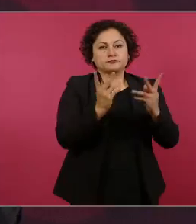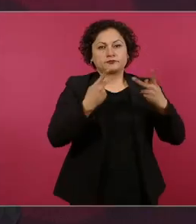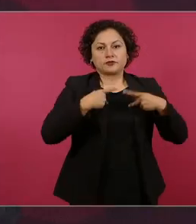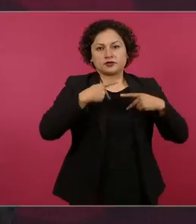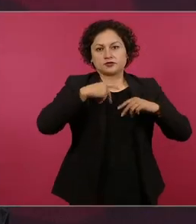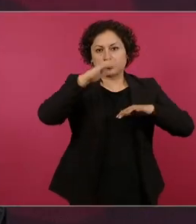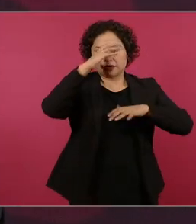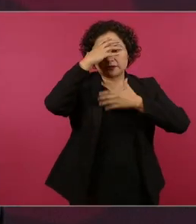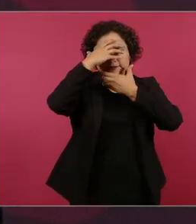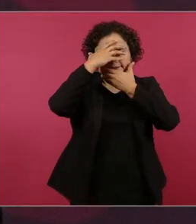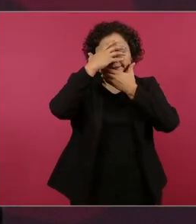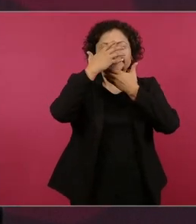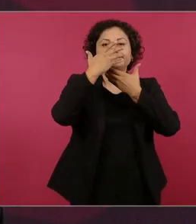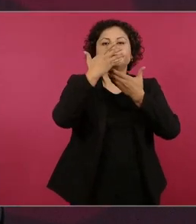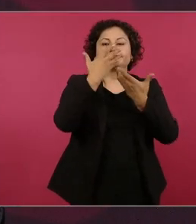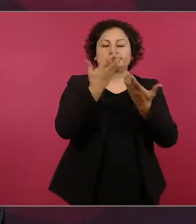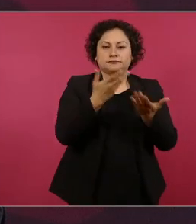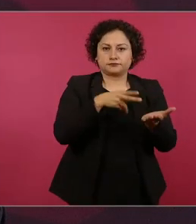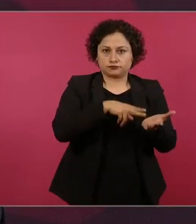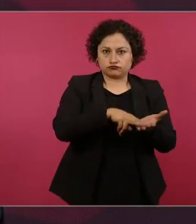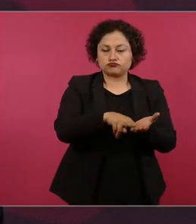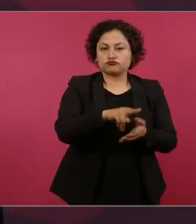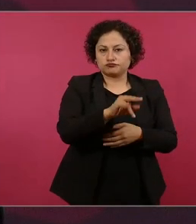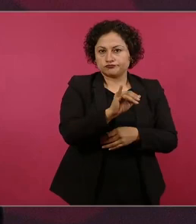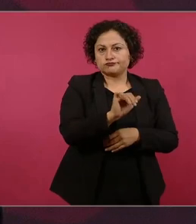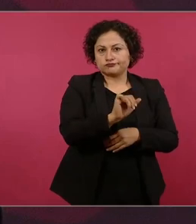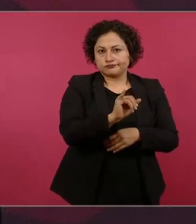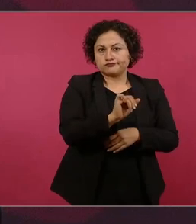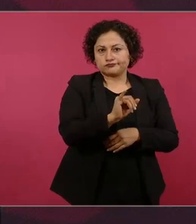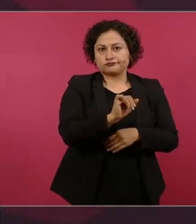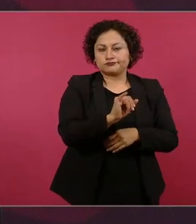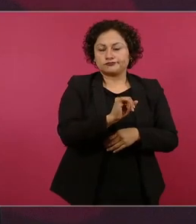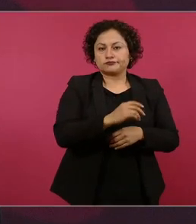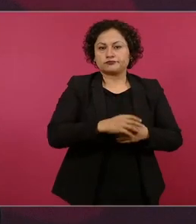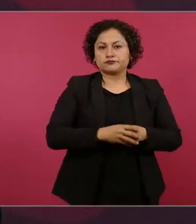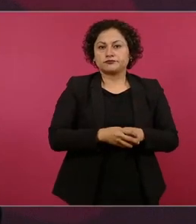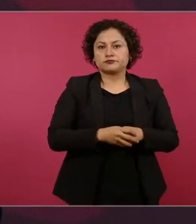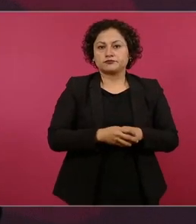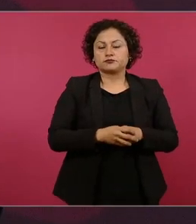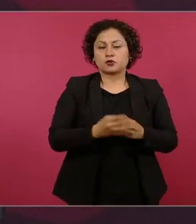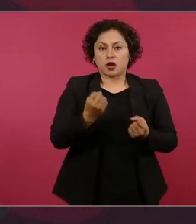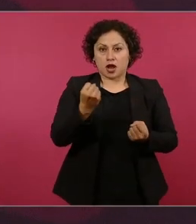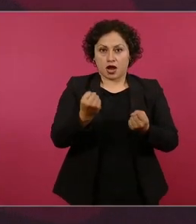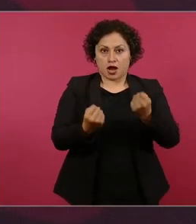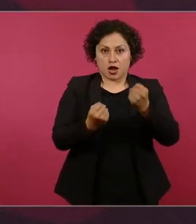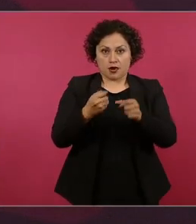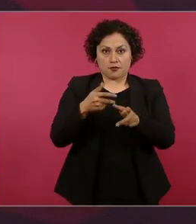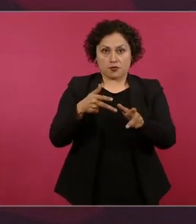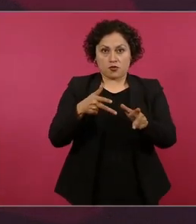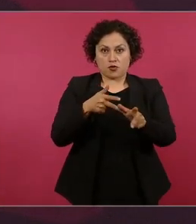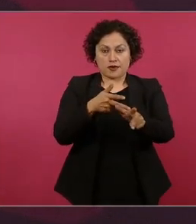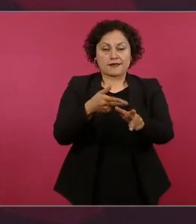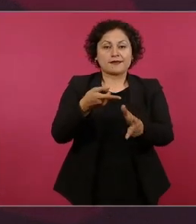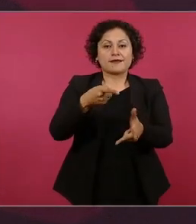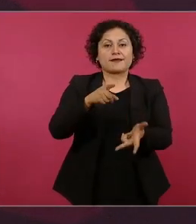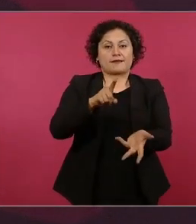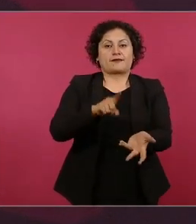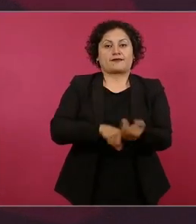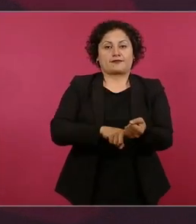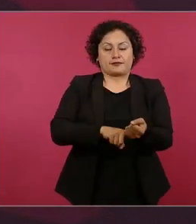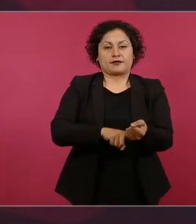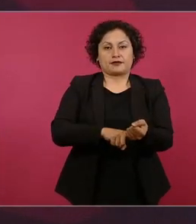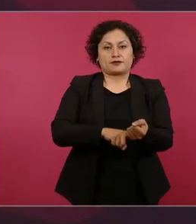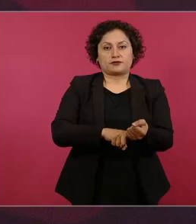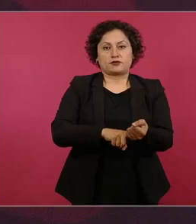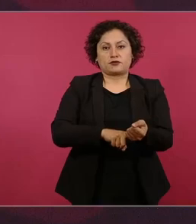encapuchadas las que detuvieron la eh camioneta el carro en el